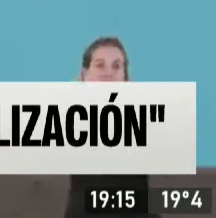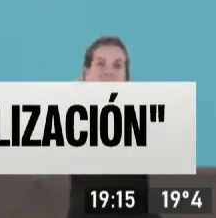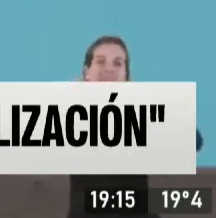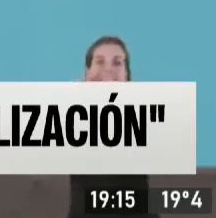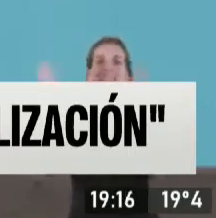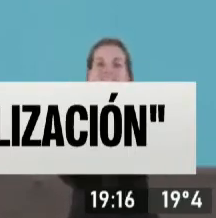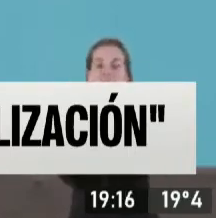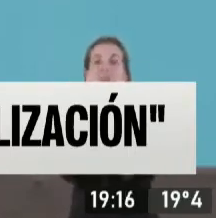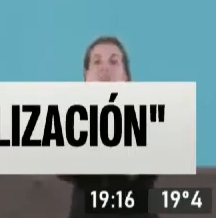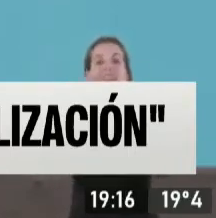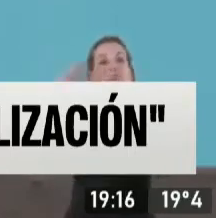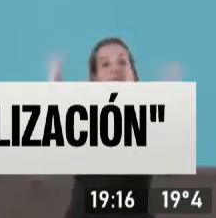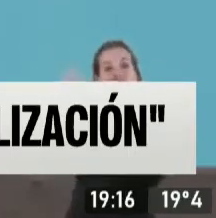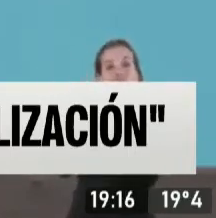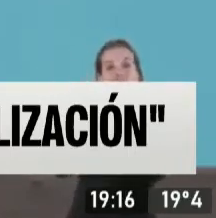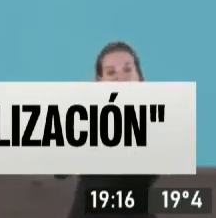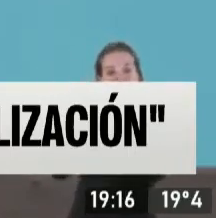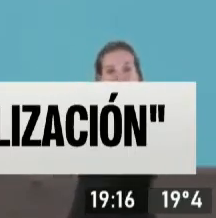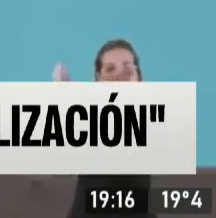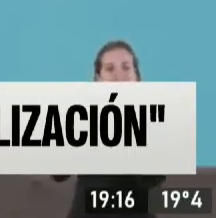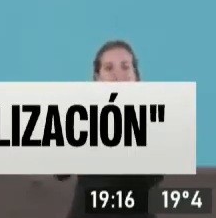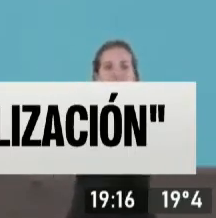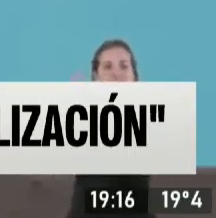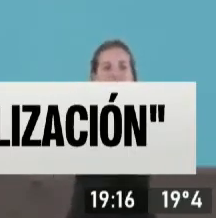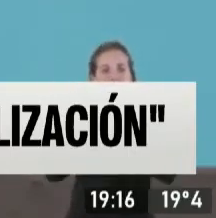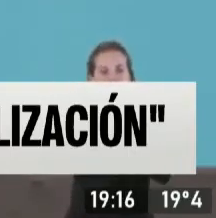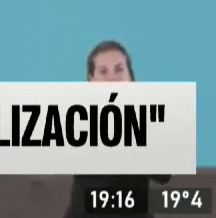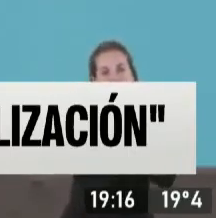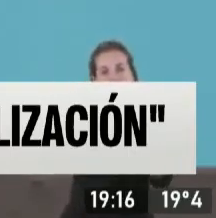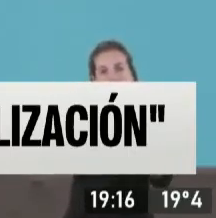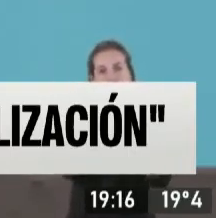se intoxica, a nosotros también nos intoxican.